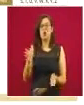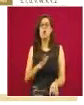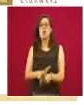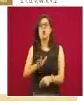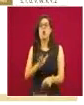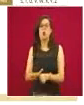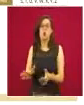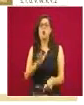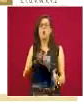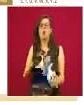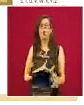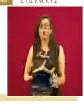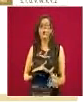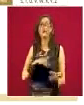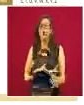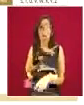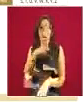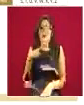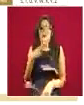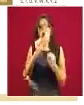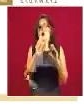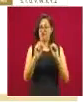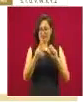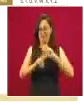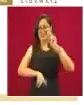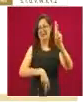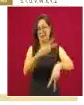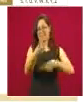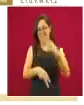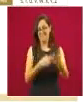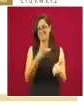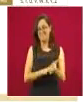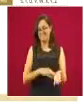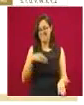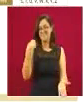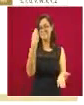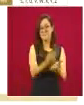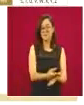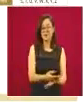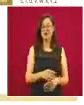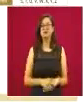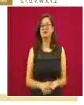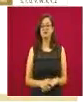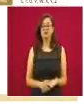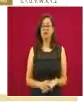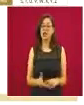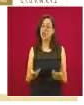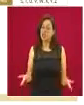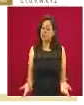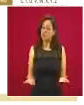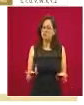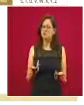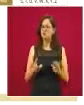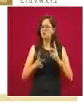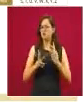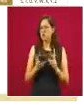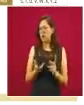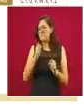presentar y pasar a la oficina administrativa. Y lo importante es que nosotros seguimos, y nos ha funcionado, insisto, en